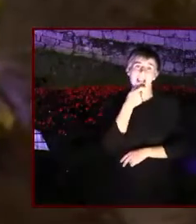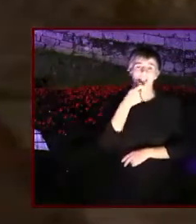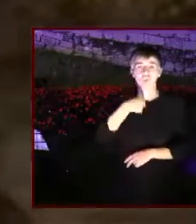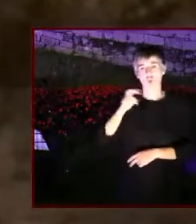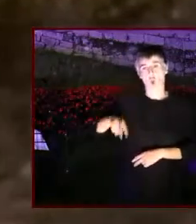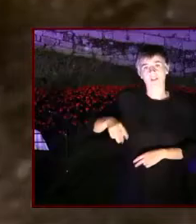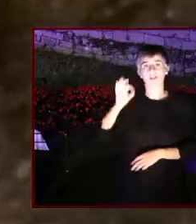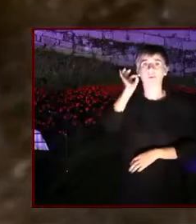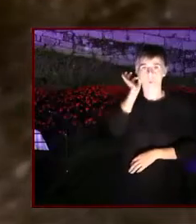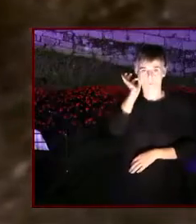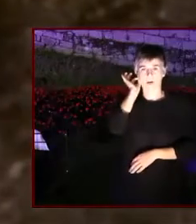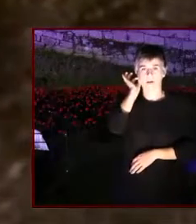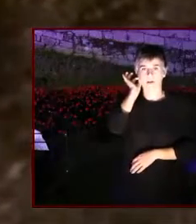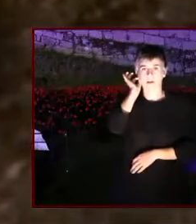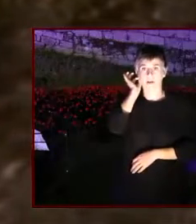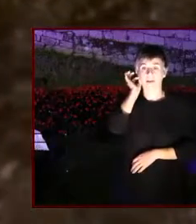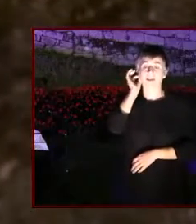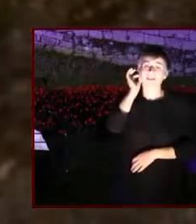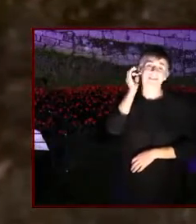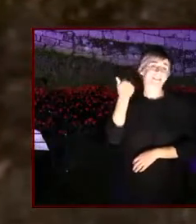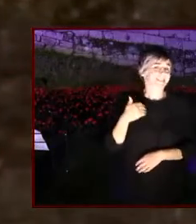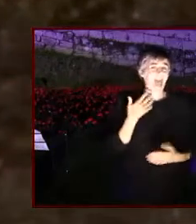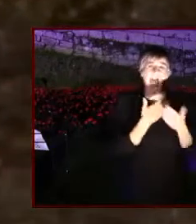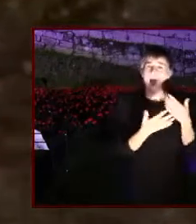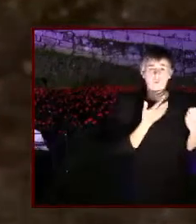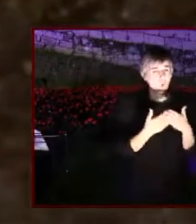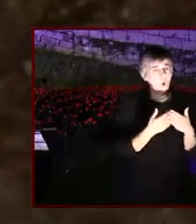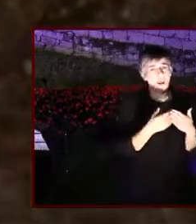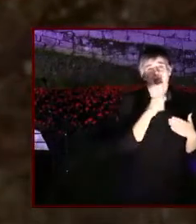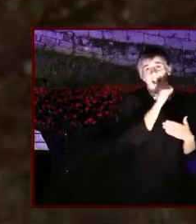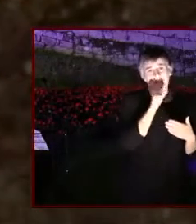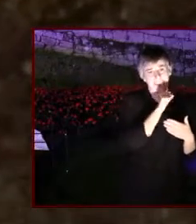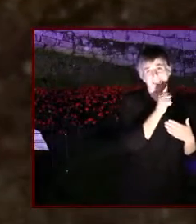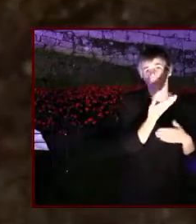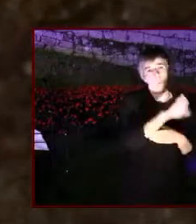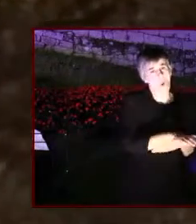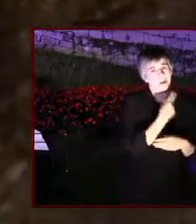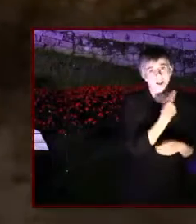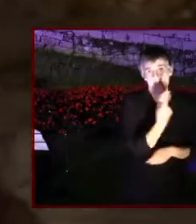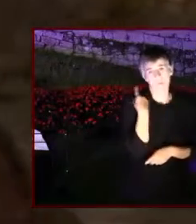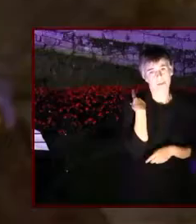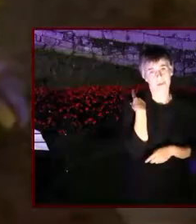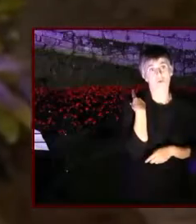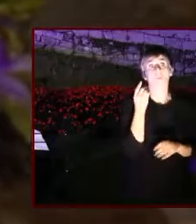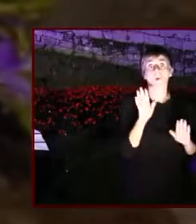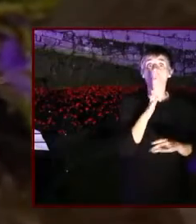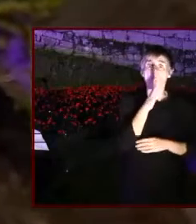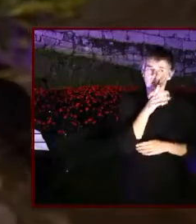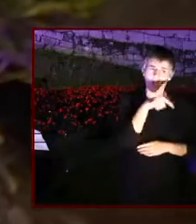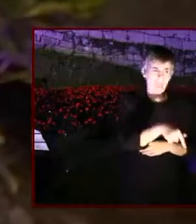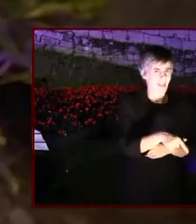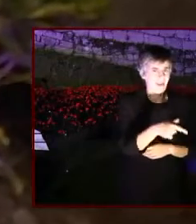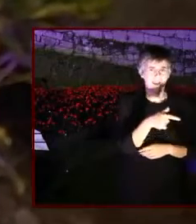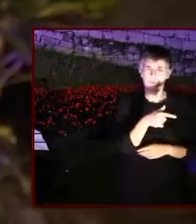da canción, deixounos, por desgracia, o ano pasado. Pero por iso, por ser unha das pioneiras no